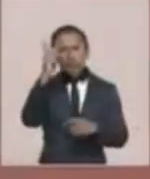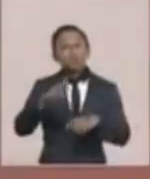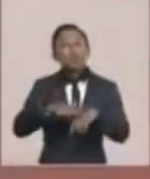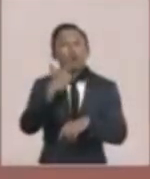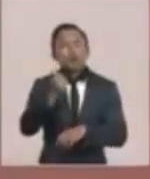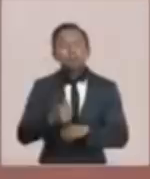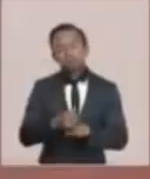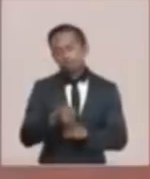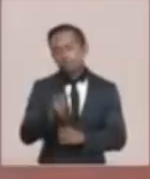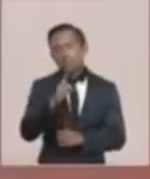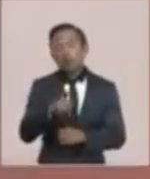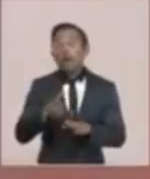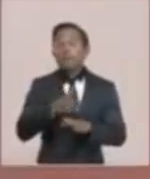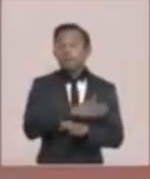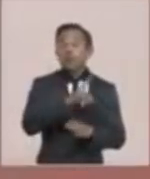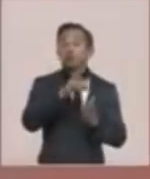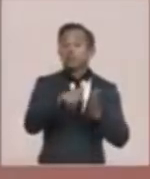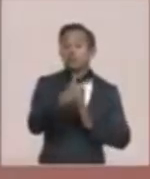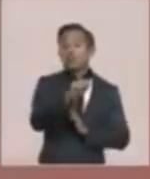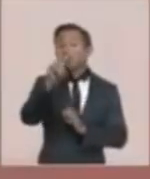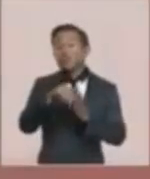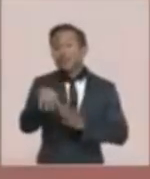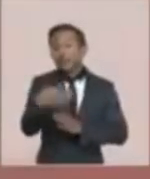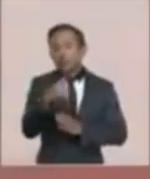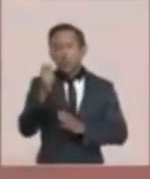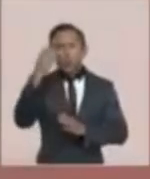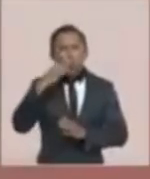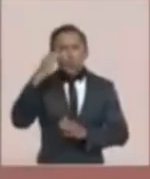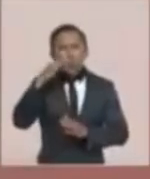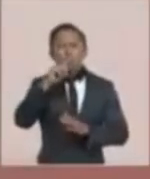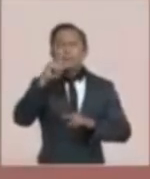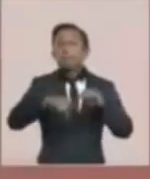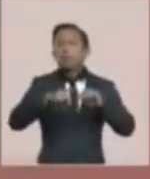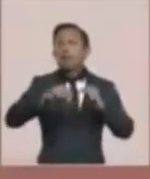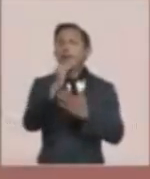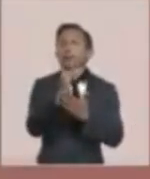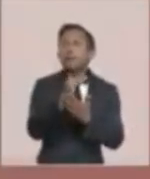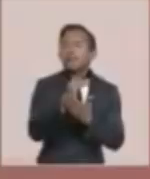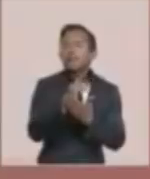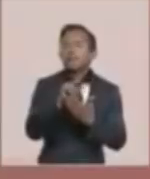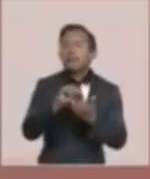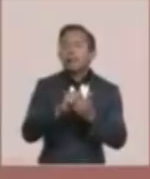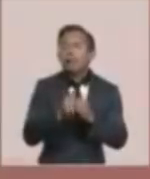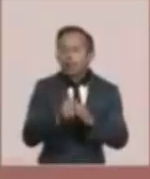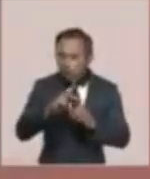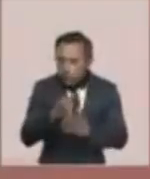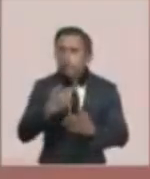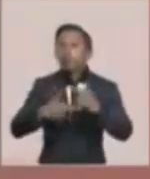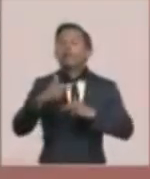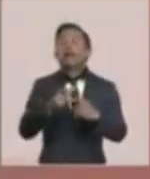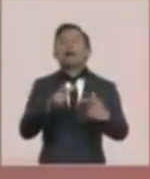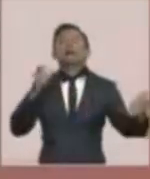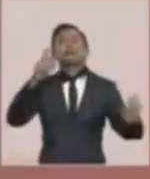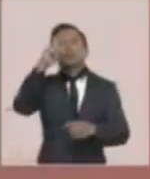al 2014 bajó mucho la delincuencia para después volver a subir. La estrategia tiene que tener 3 componentes. El primer componente